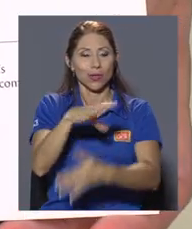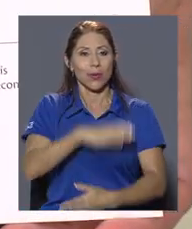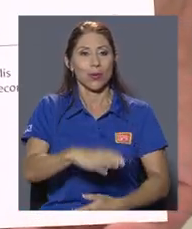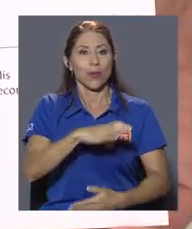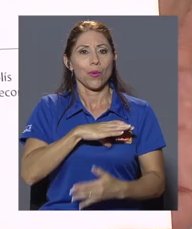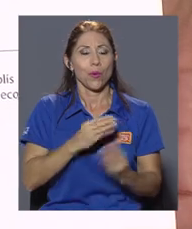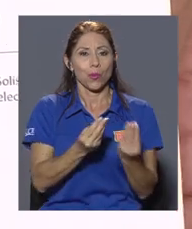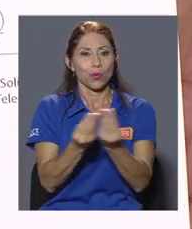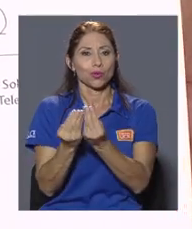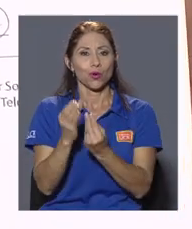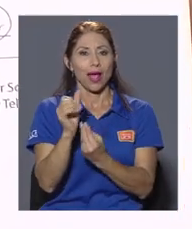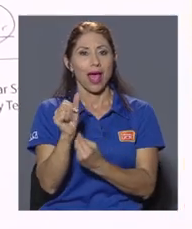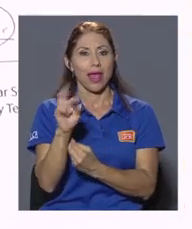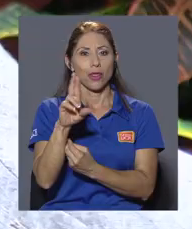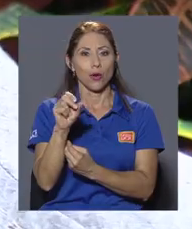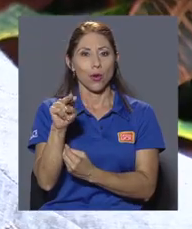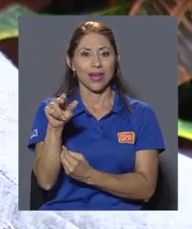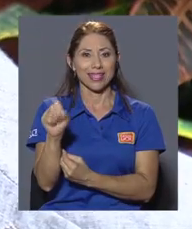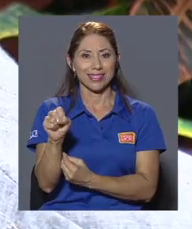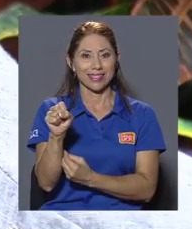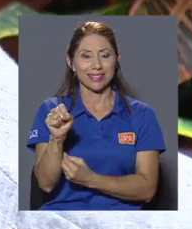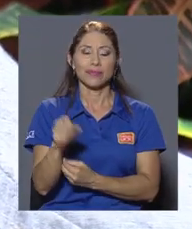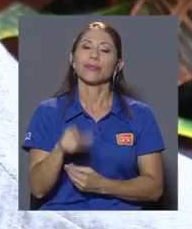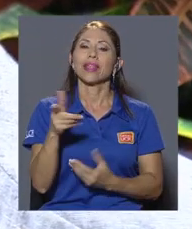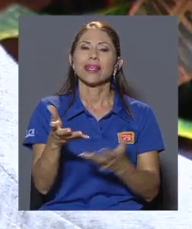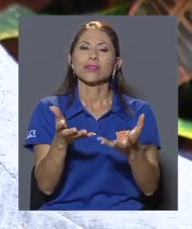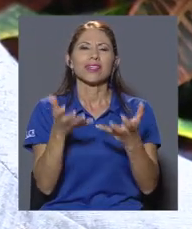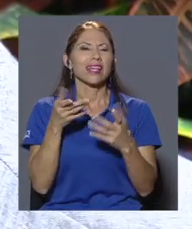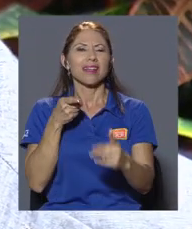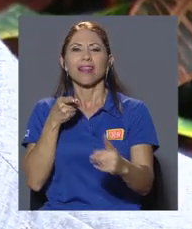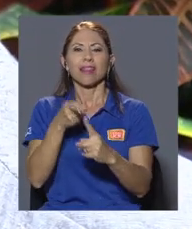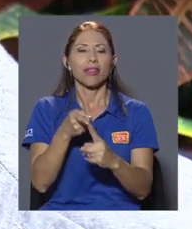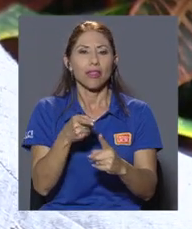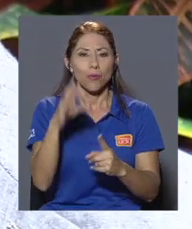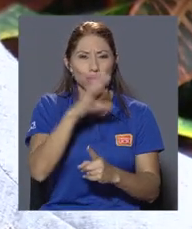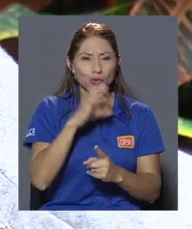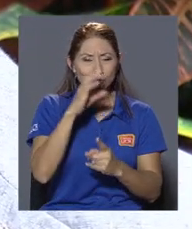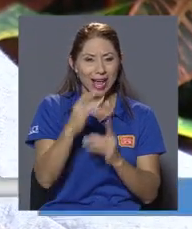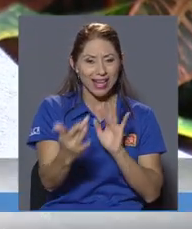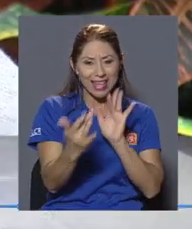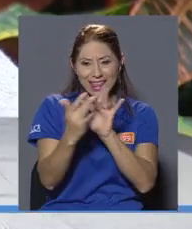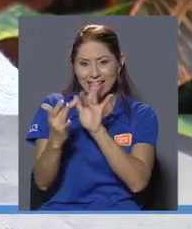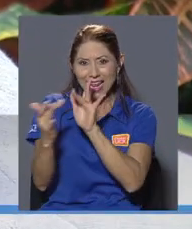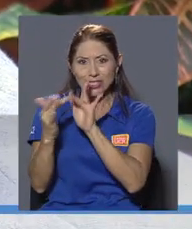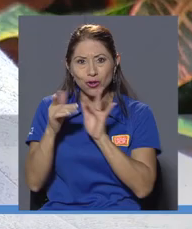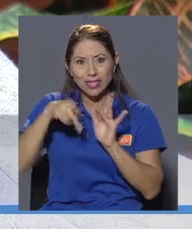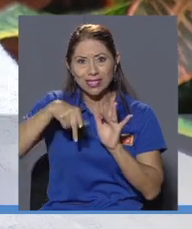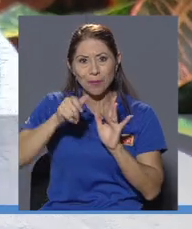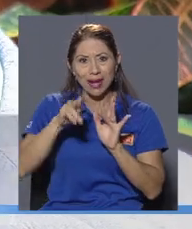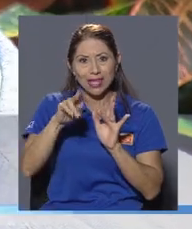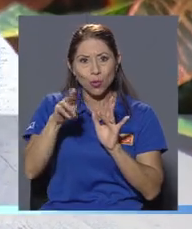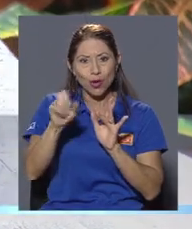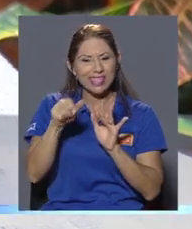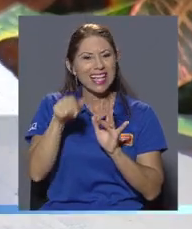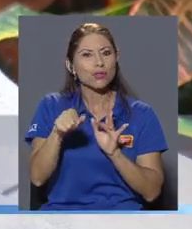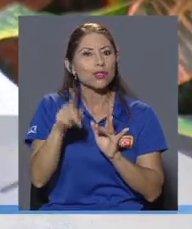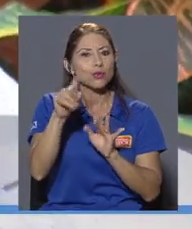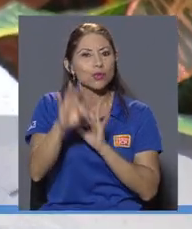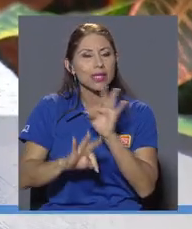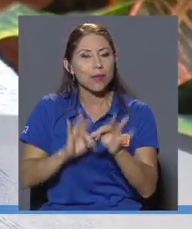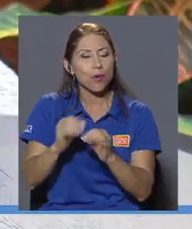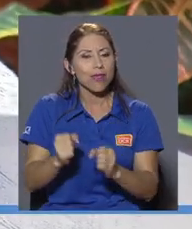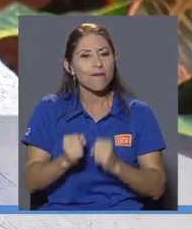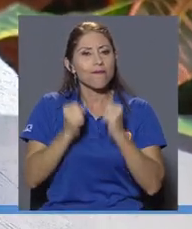de la producción de hadrones. Básicamente busca estudiar las interacciones fuertes entre partículas, que es un tipo de fuerza que